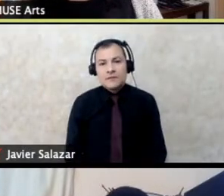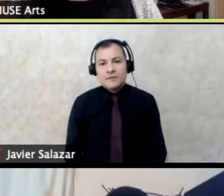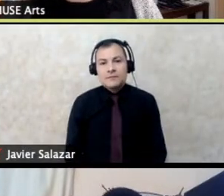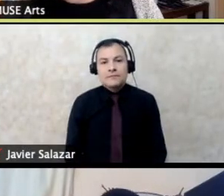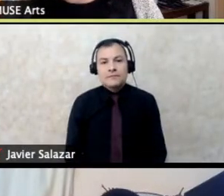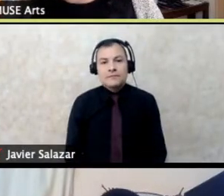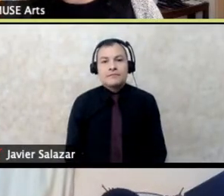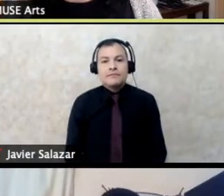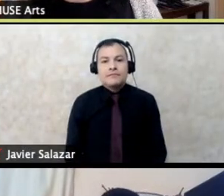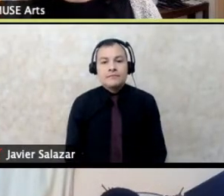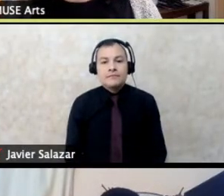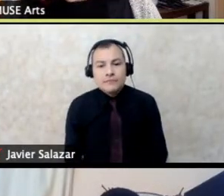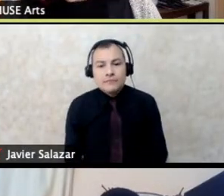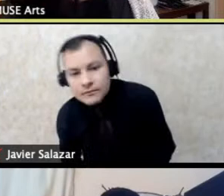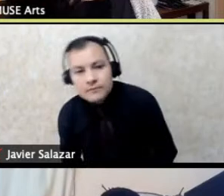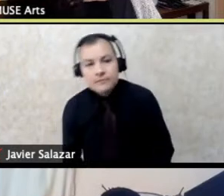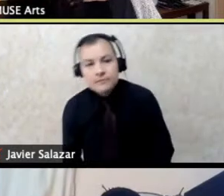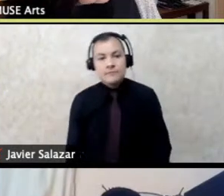forces.